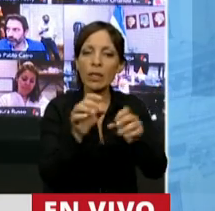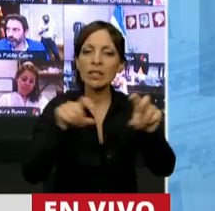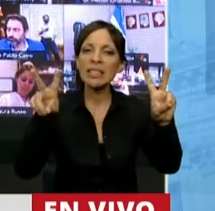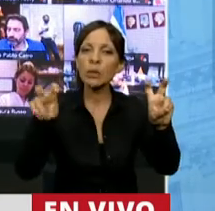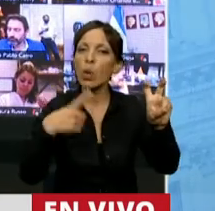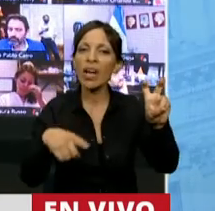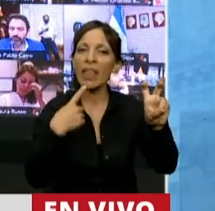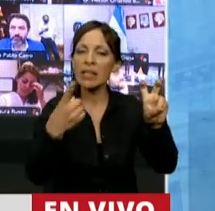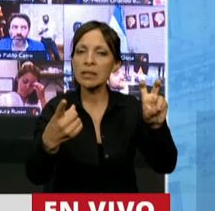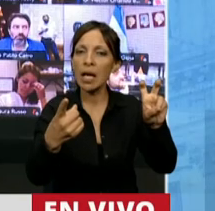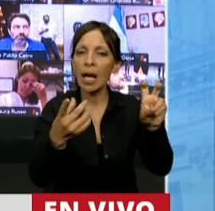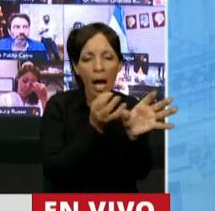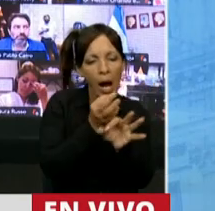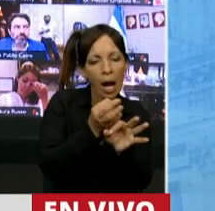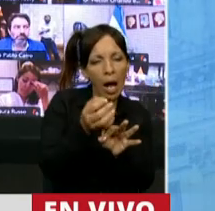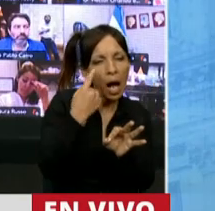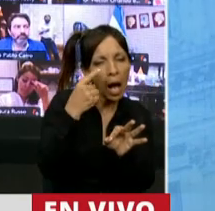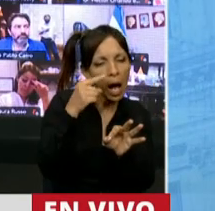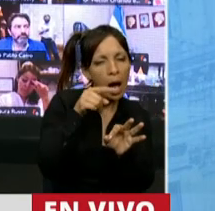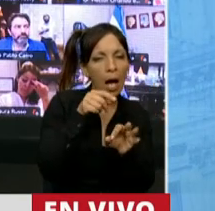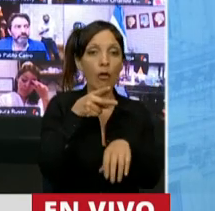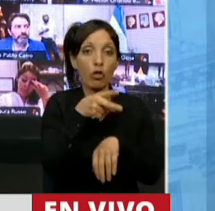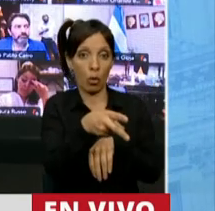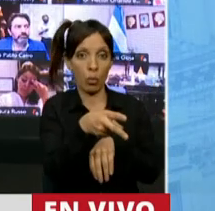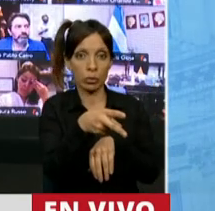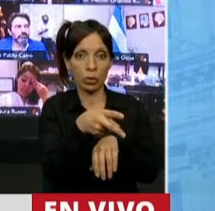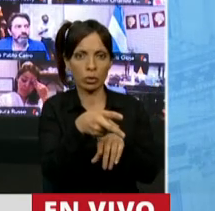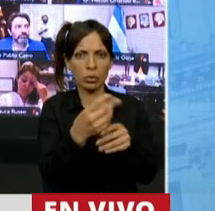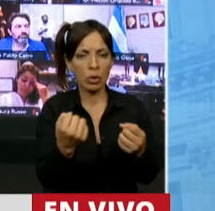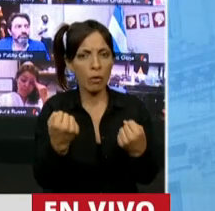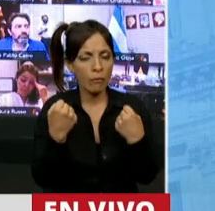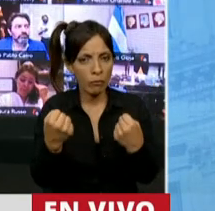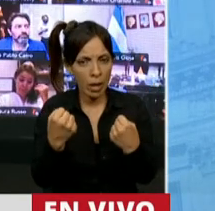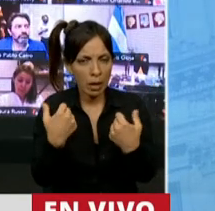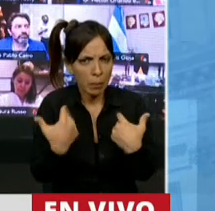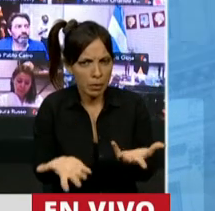era Adoctrinamiento, dos puntos, fuerte sesgo